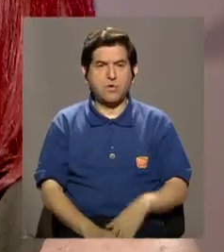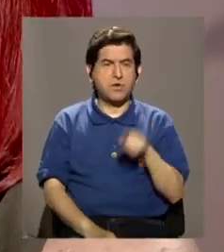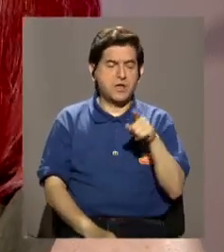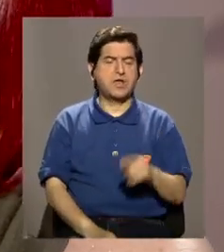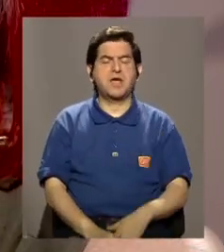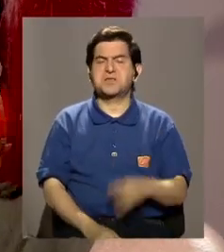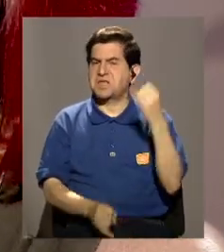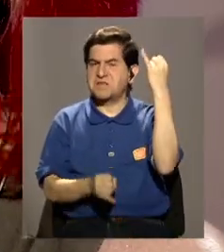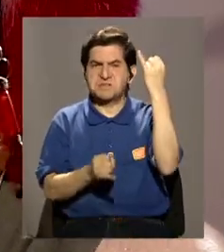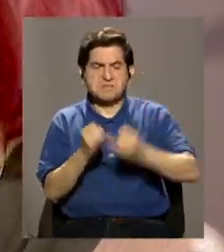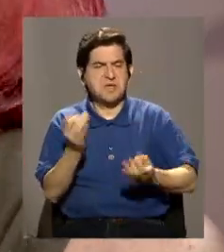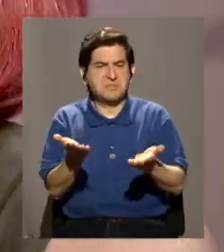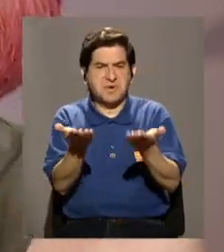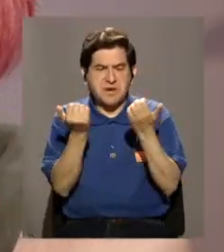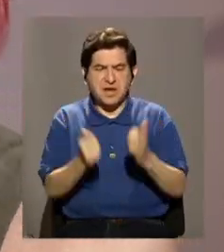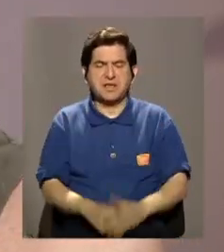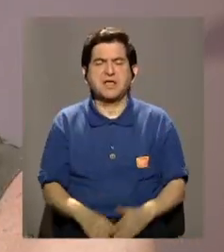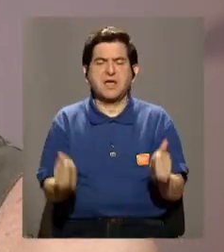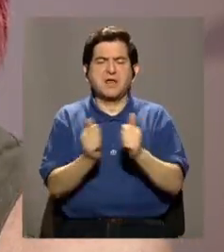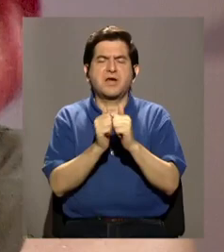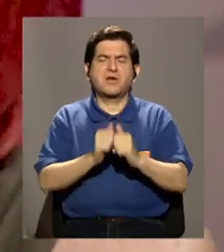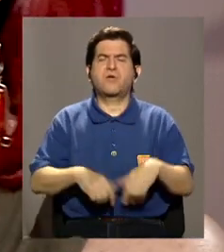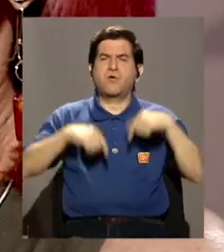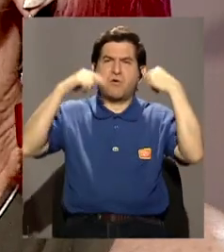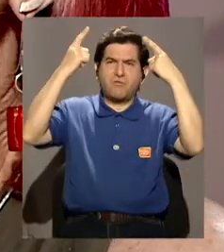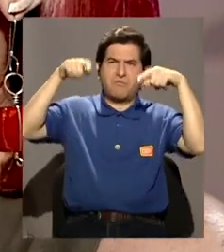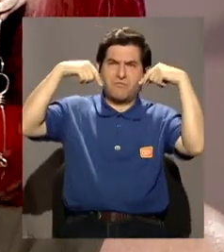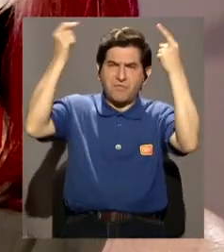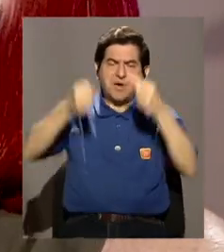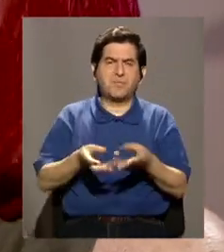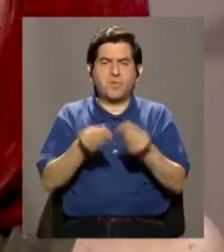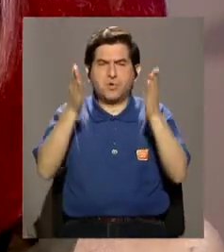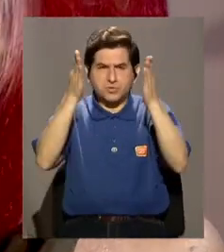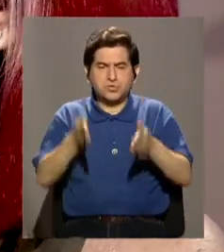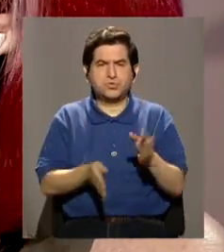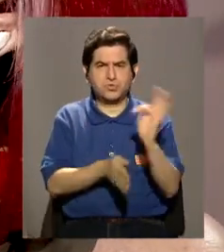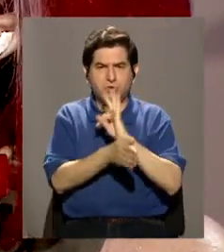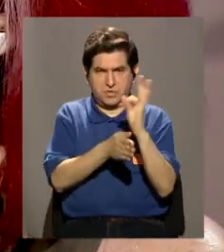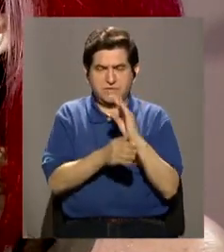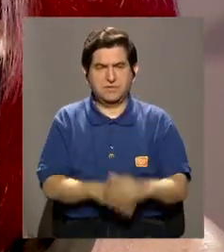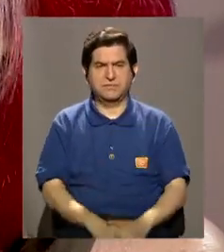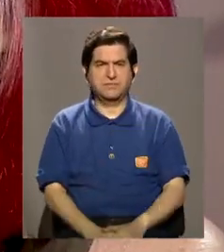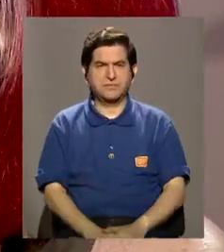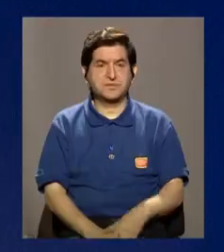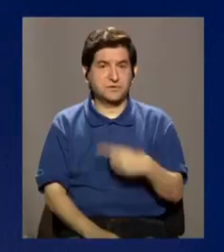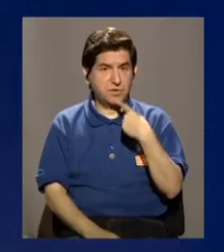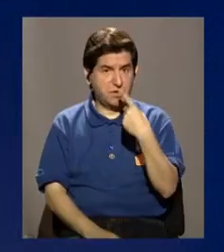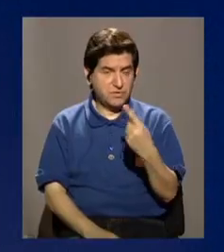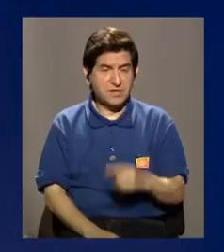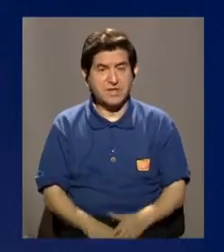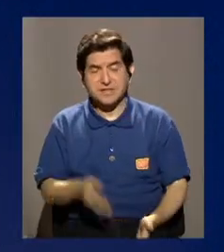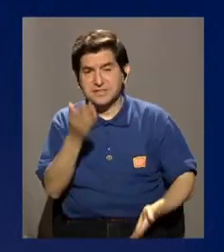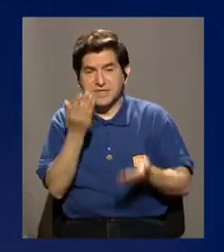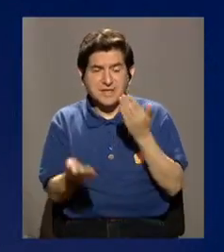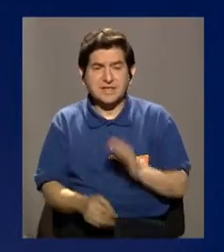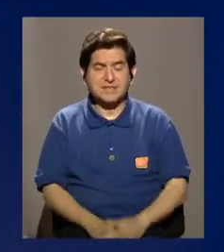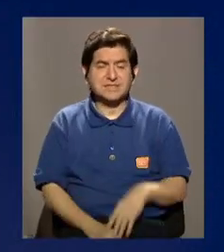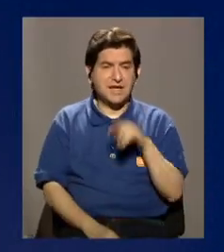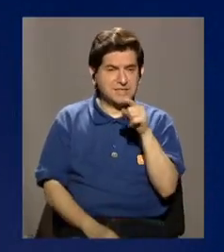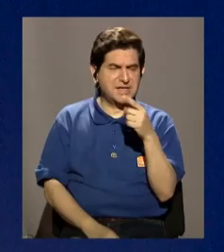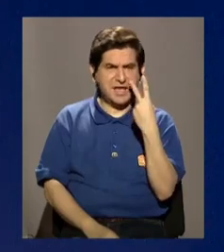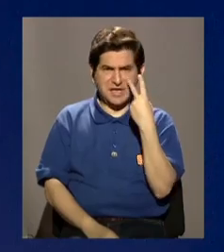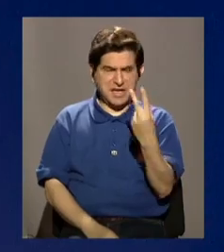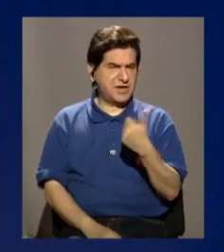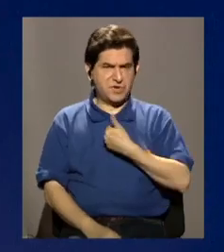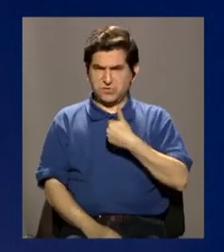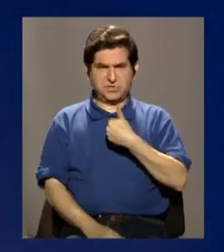terminar esta relación con un famoso productor de televisión que hay que decir que es pasada pero pero que ella no se ve a